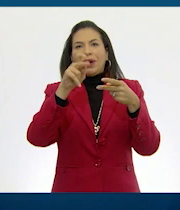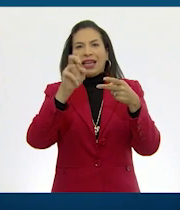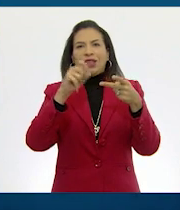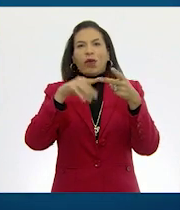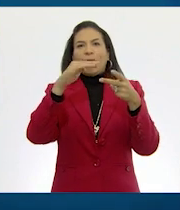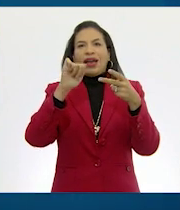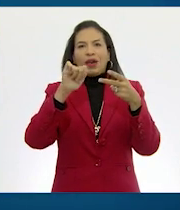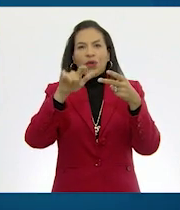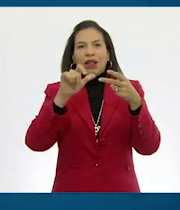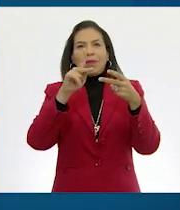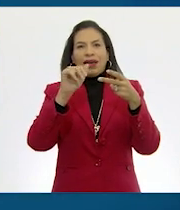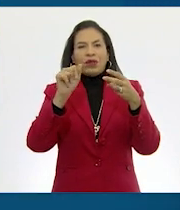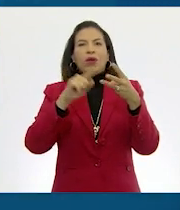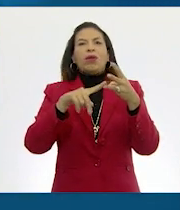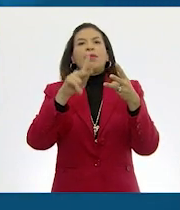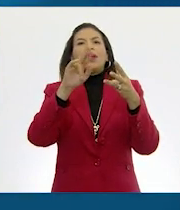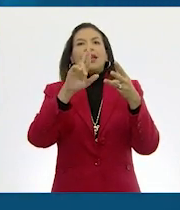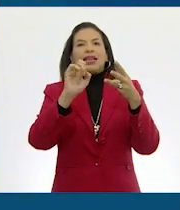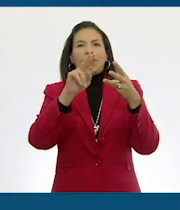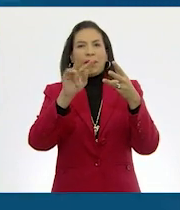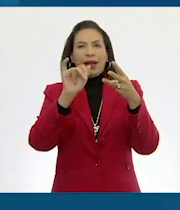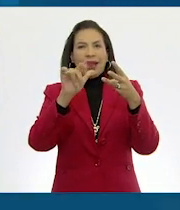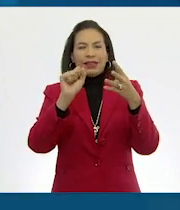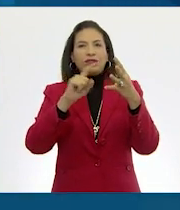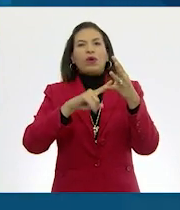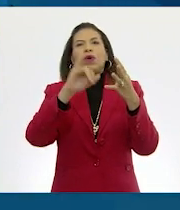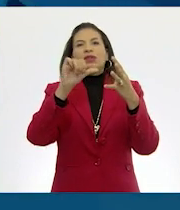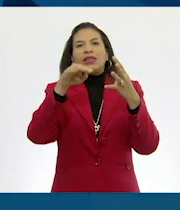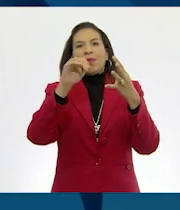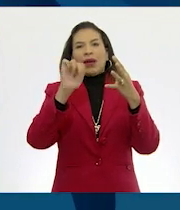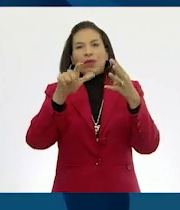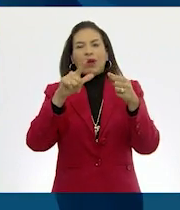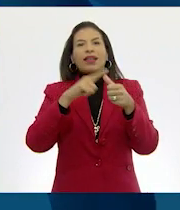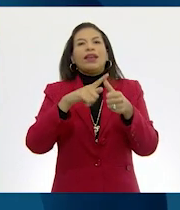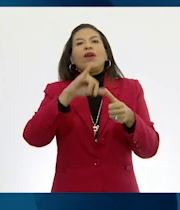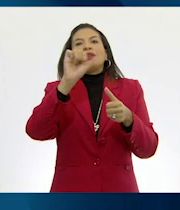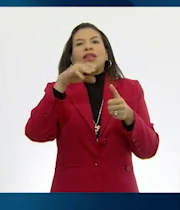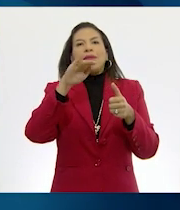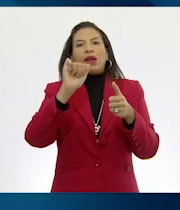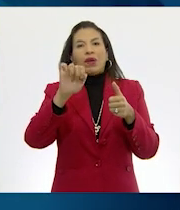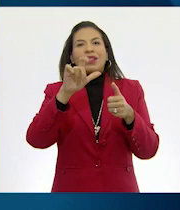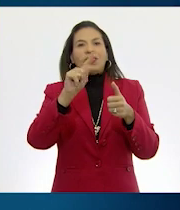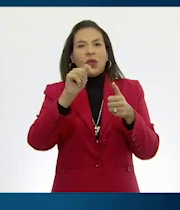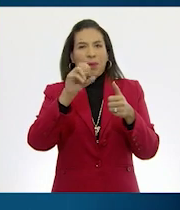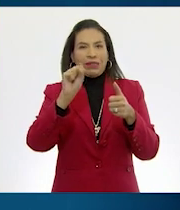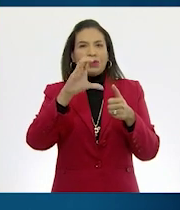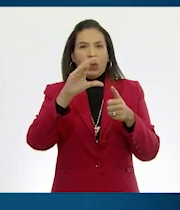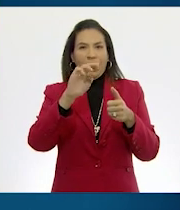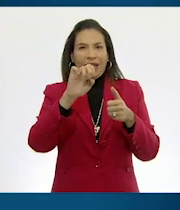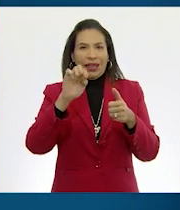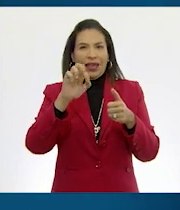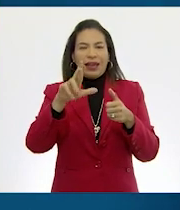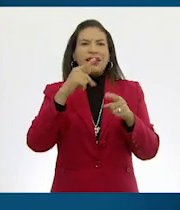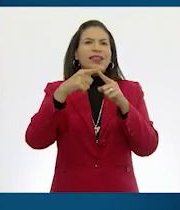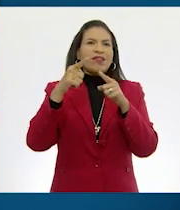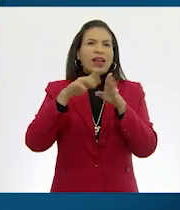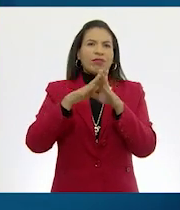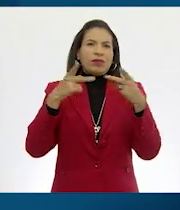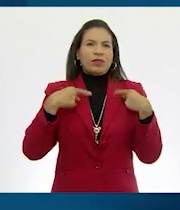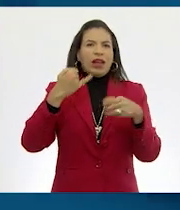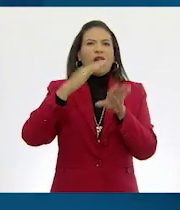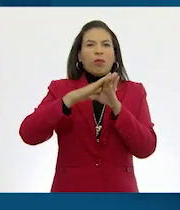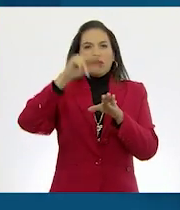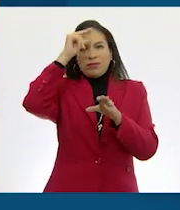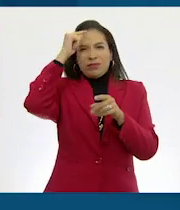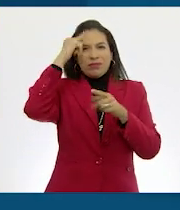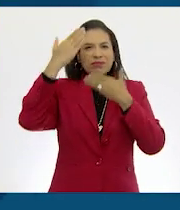Vicente Rivapalacio, José María Roa Bárcena y José Tomás de Cuéllar. Varios intelectuales se